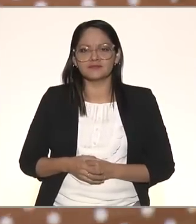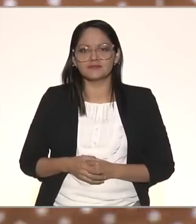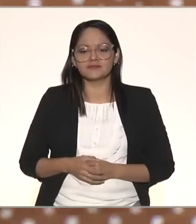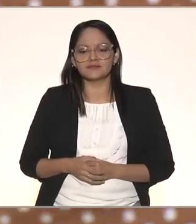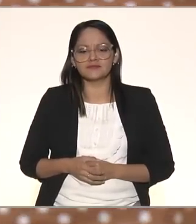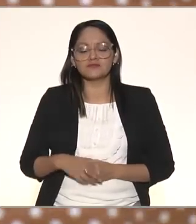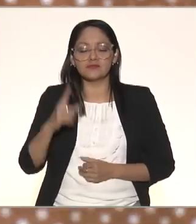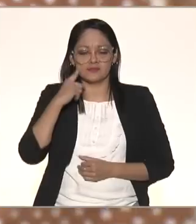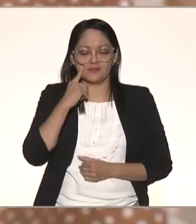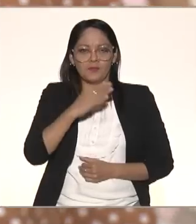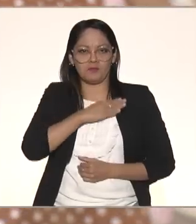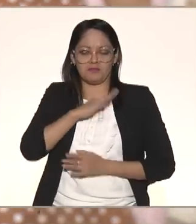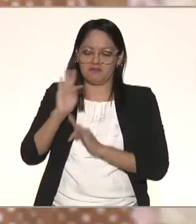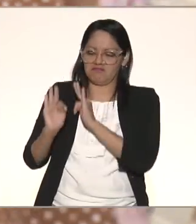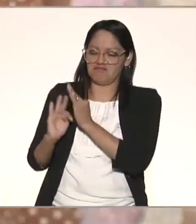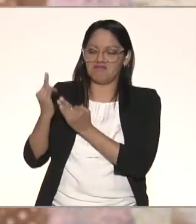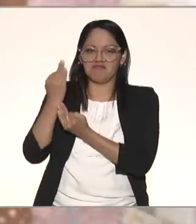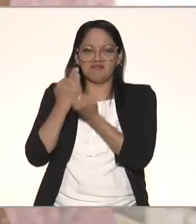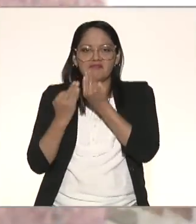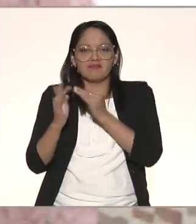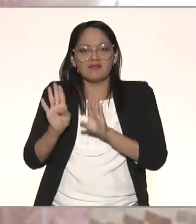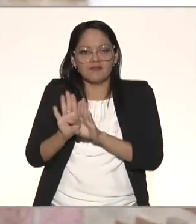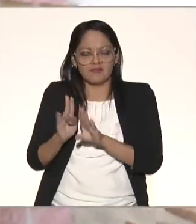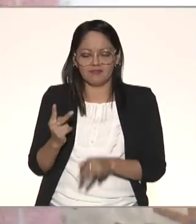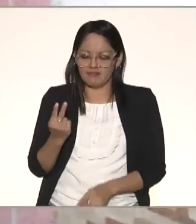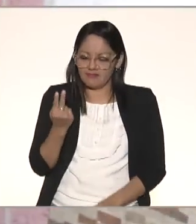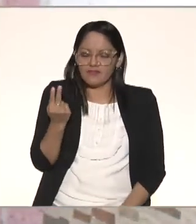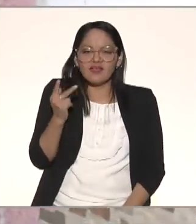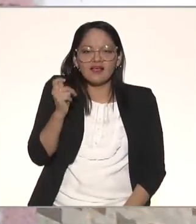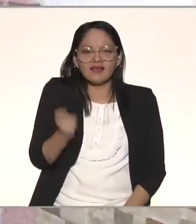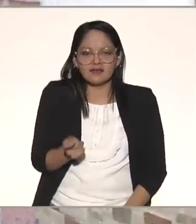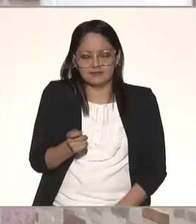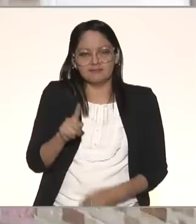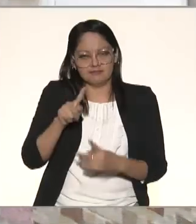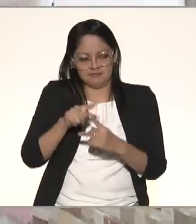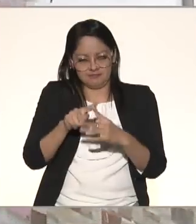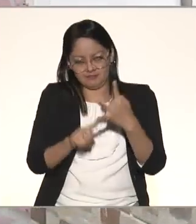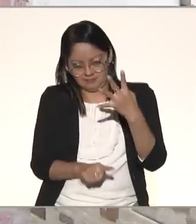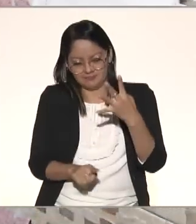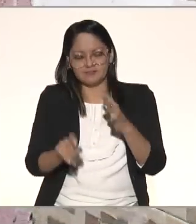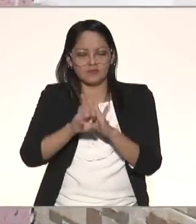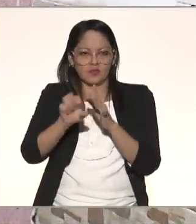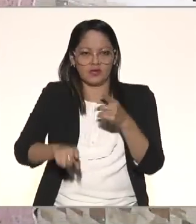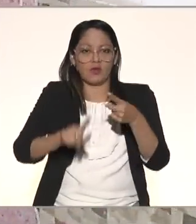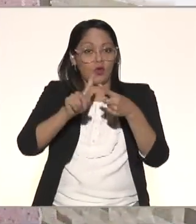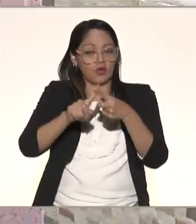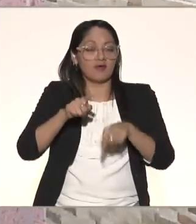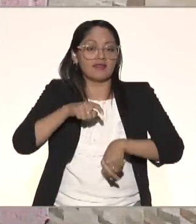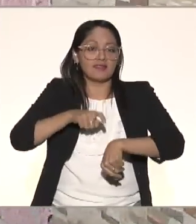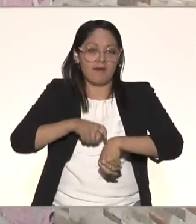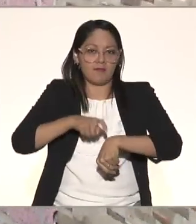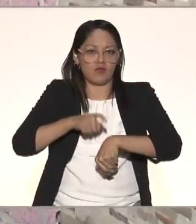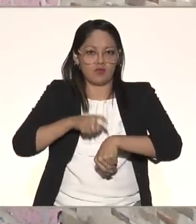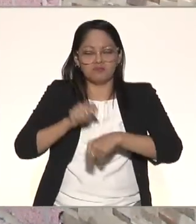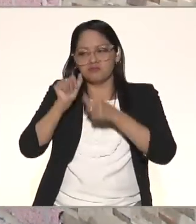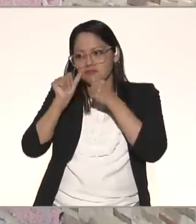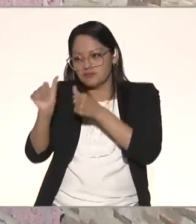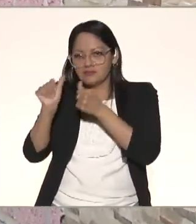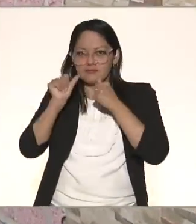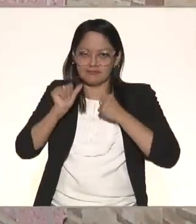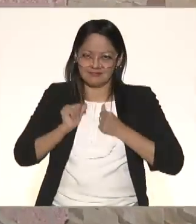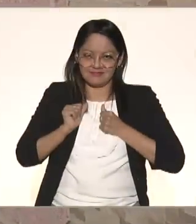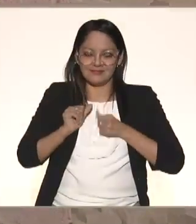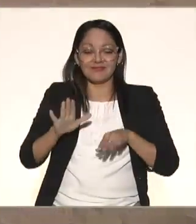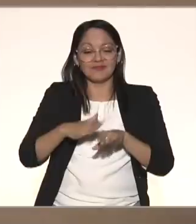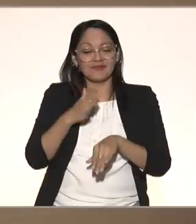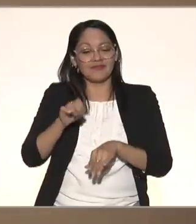La generosidad en pareja para mí son varias cosas. Una es el tiempo, porque pues